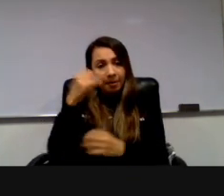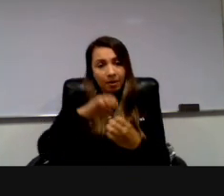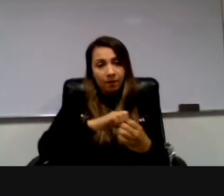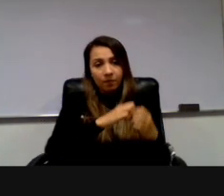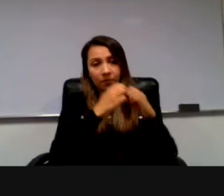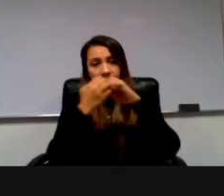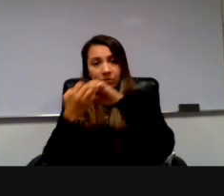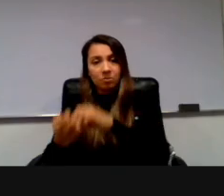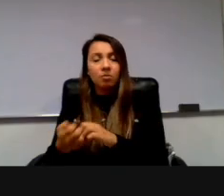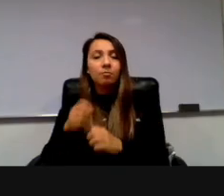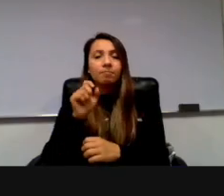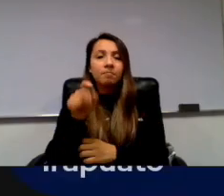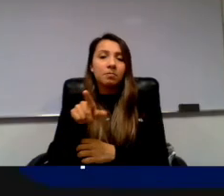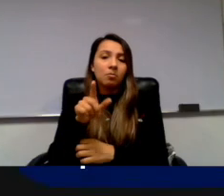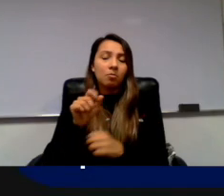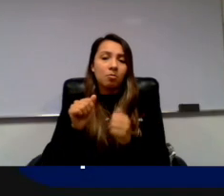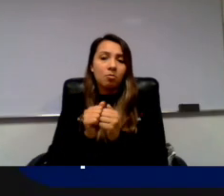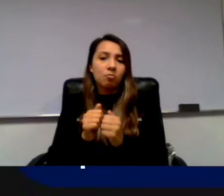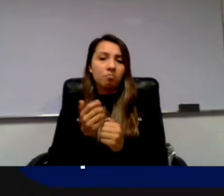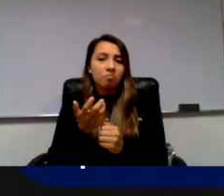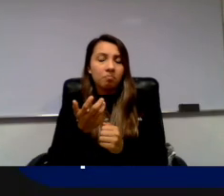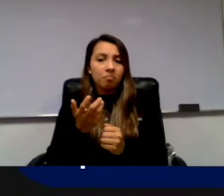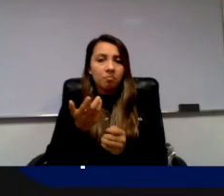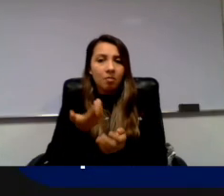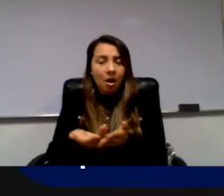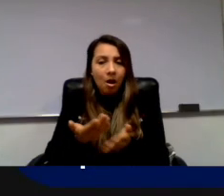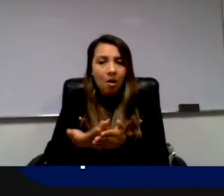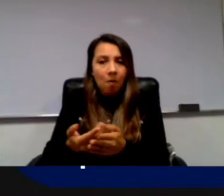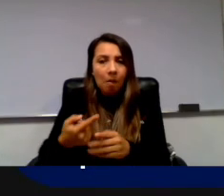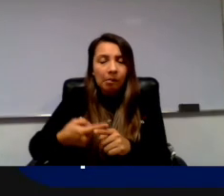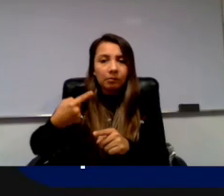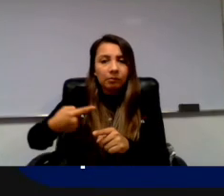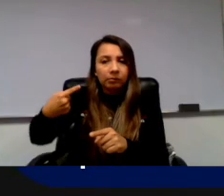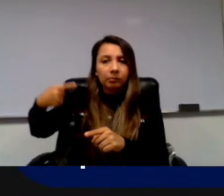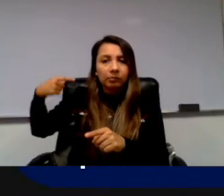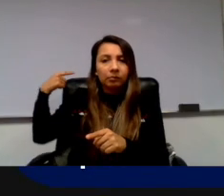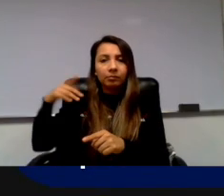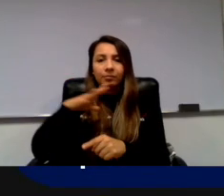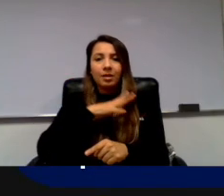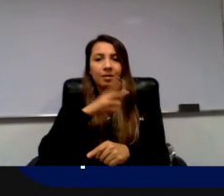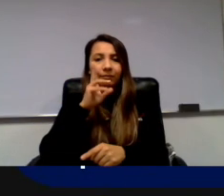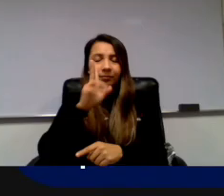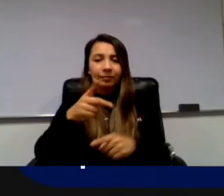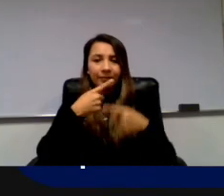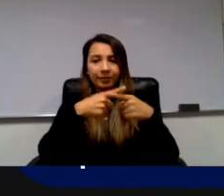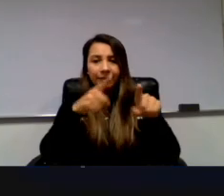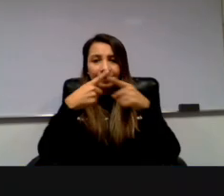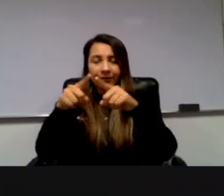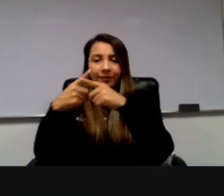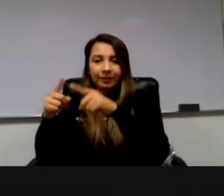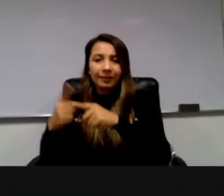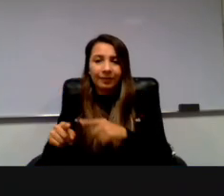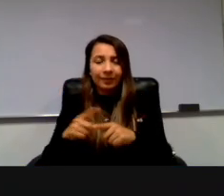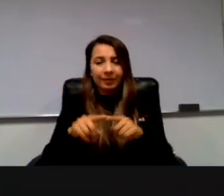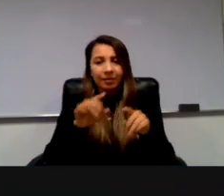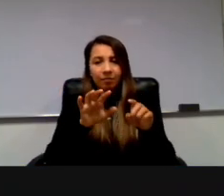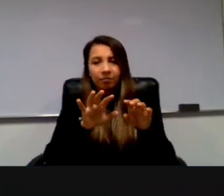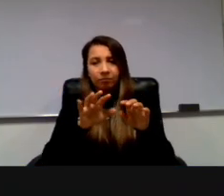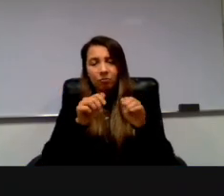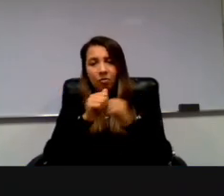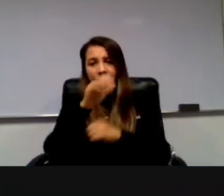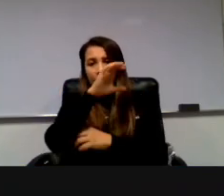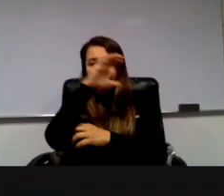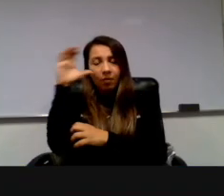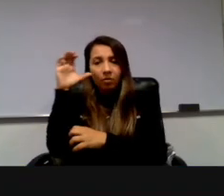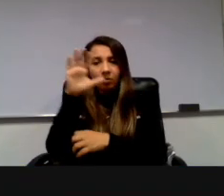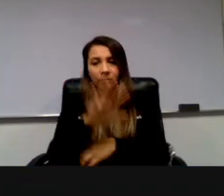evolución a partir de ancestros comunes, ¿no? Y entonces vemos cómo las distintas especies, que las tenemos en la parte superior de la imagen, que son las